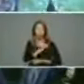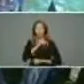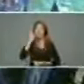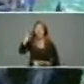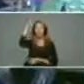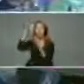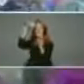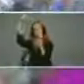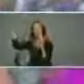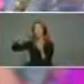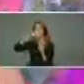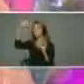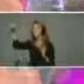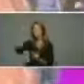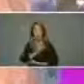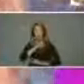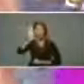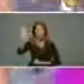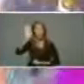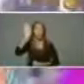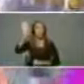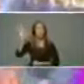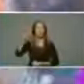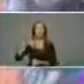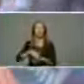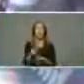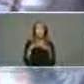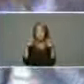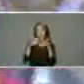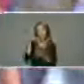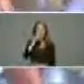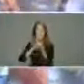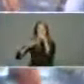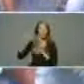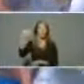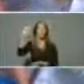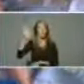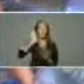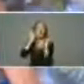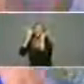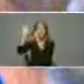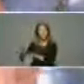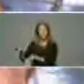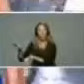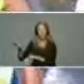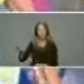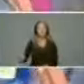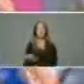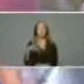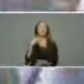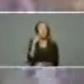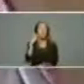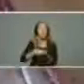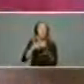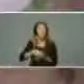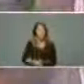lle será díselo los pasajes para cá te los metes por detrás